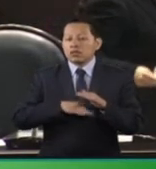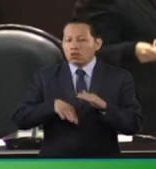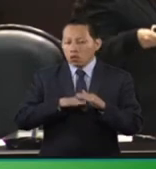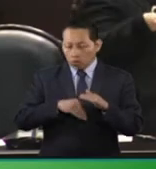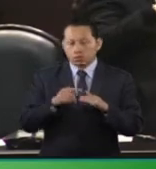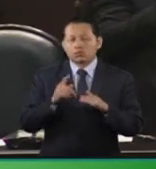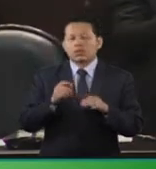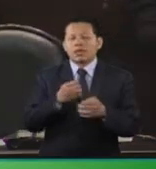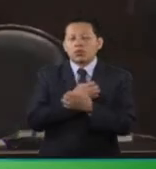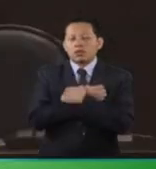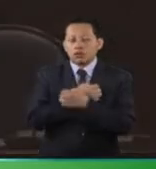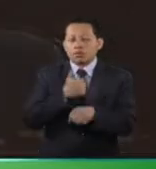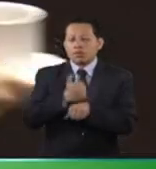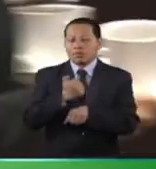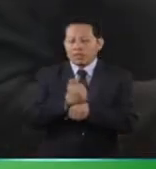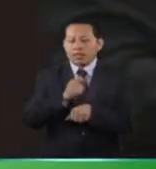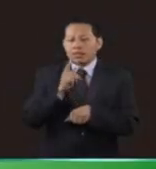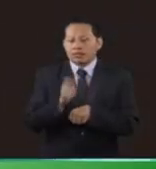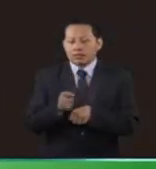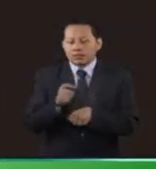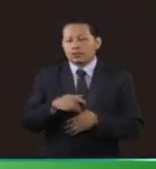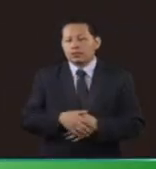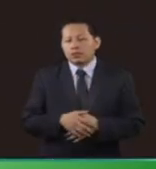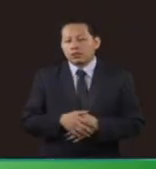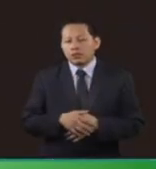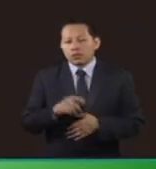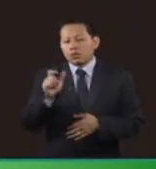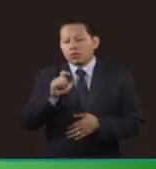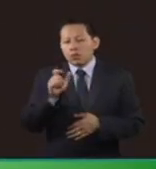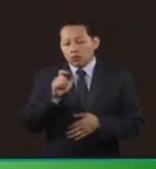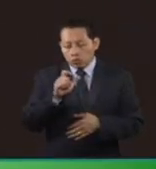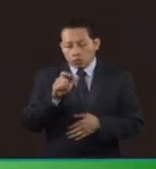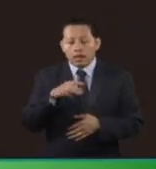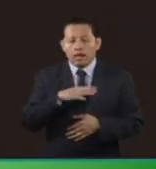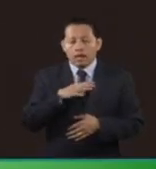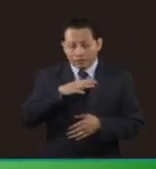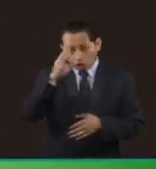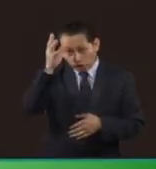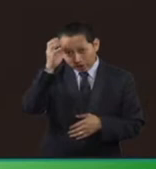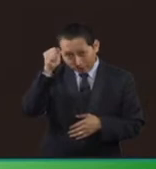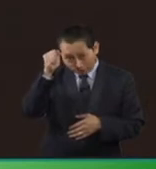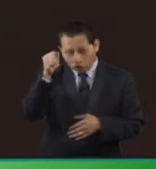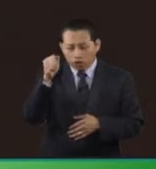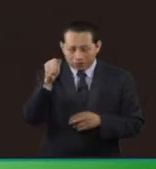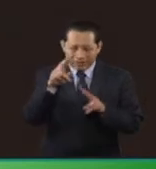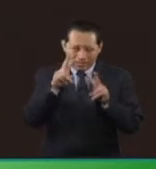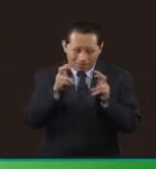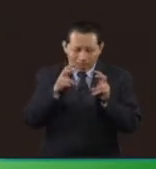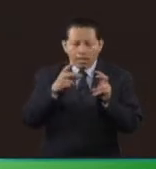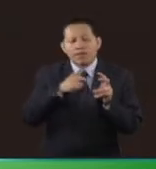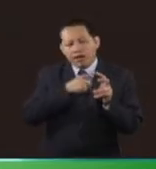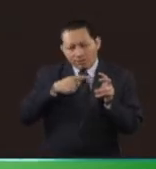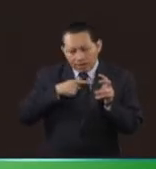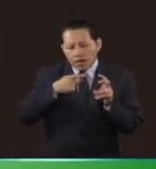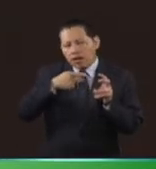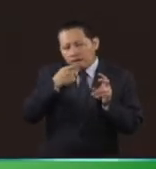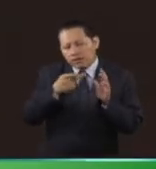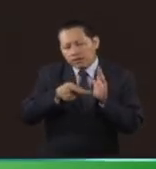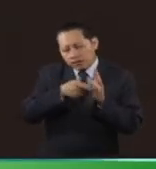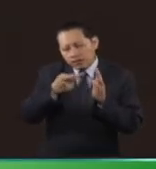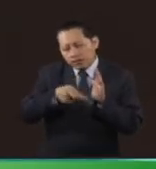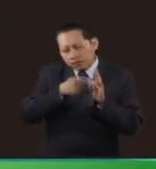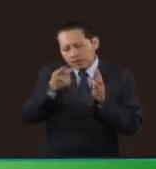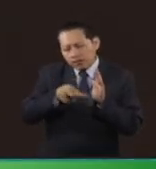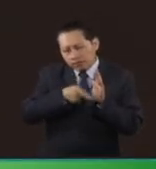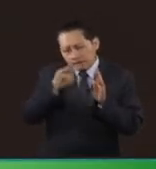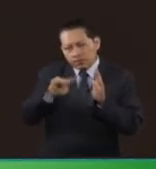primaria es repetir cuantas veces sean necesarios los conceptos, porque aún así muchas veces no